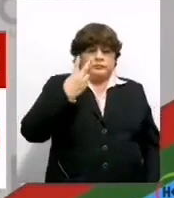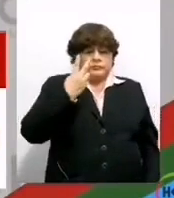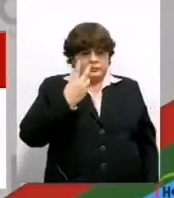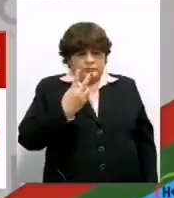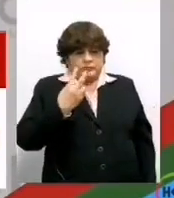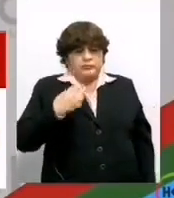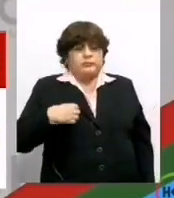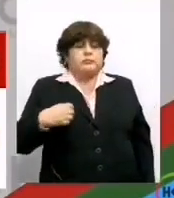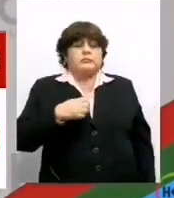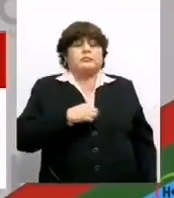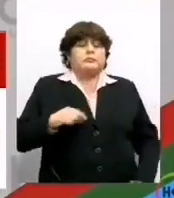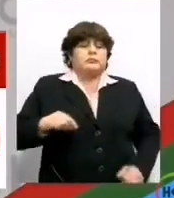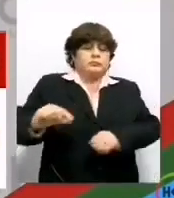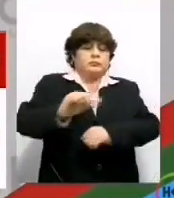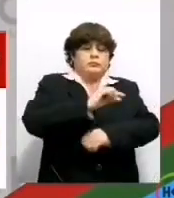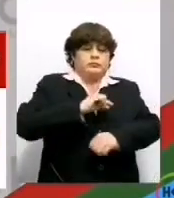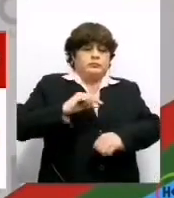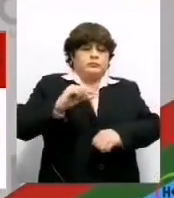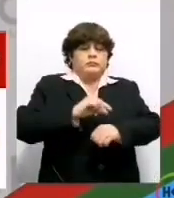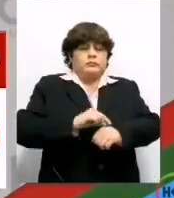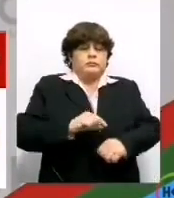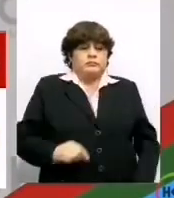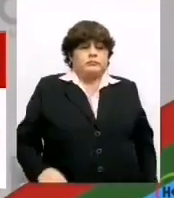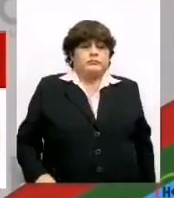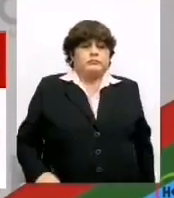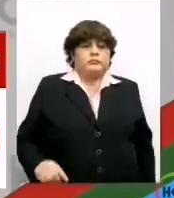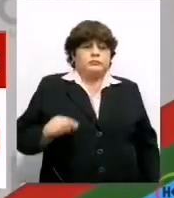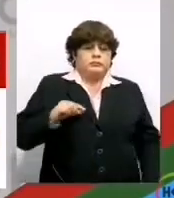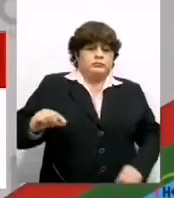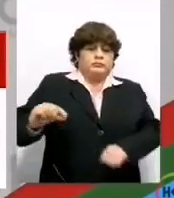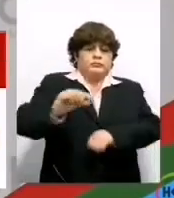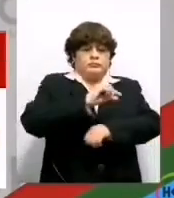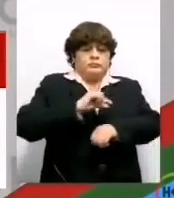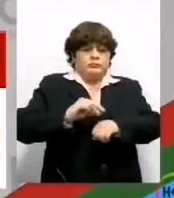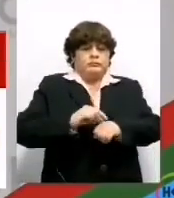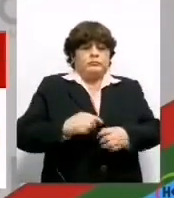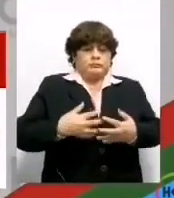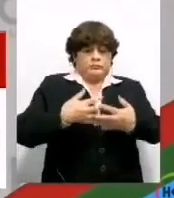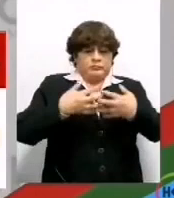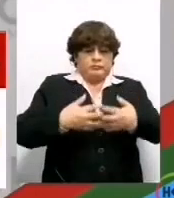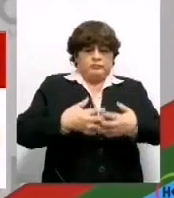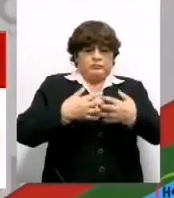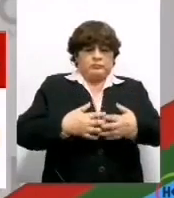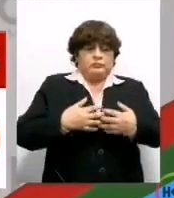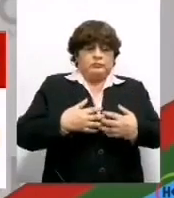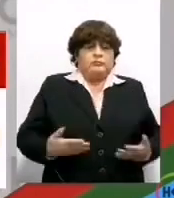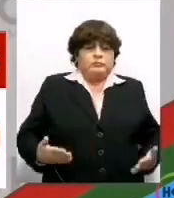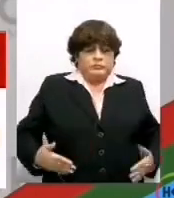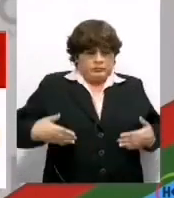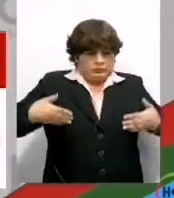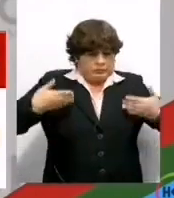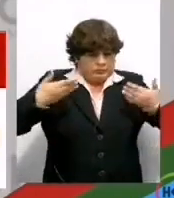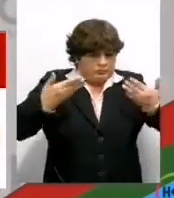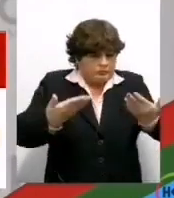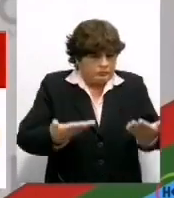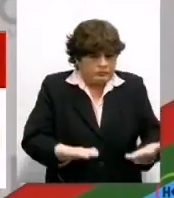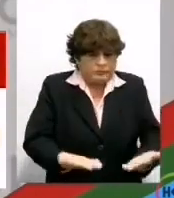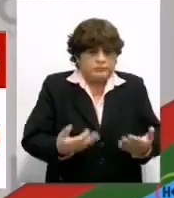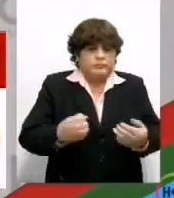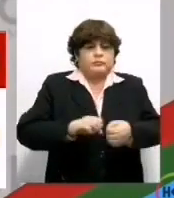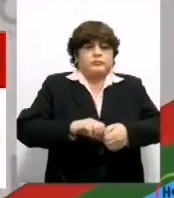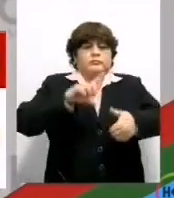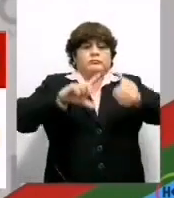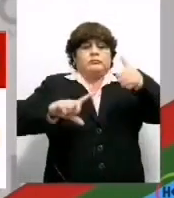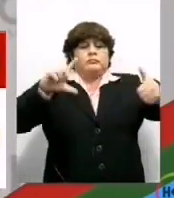veces como gobernador como empresario lo voy a poner al servicio de la región a la